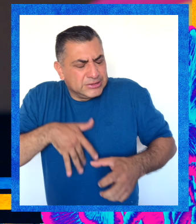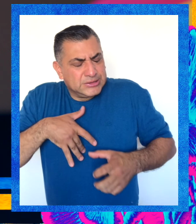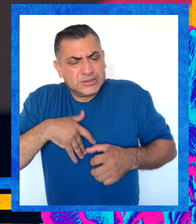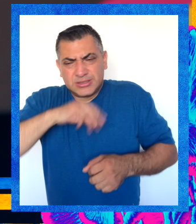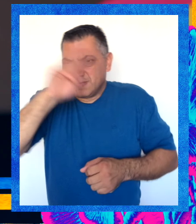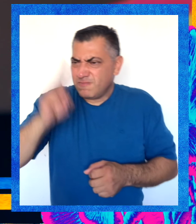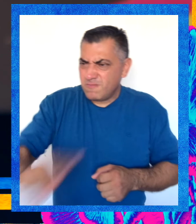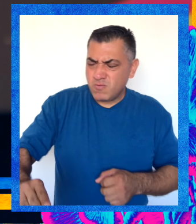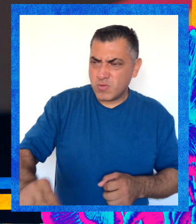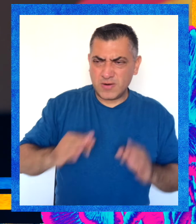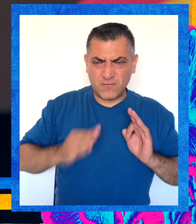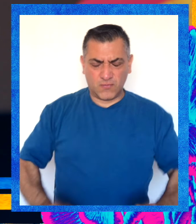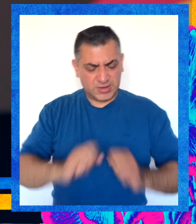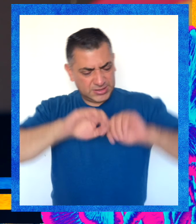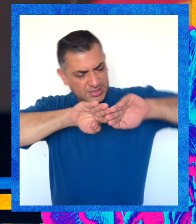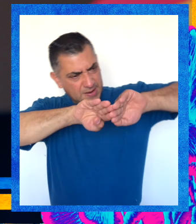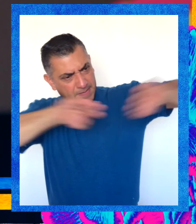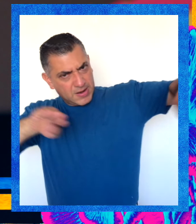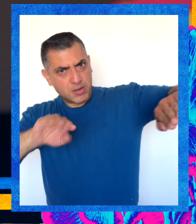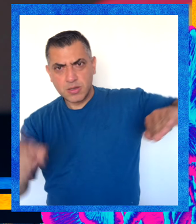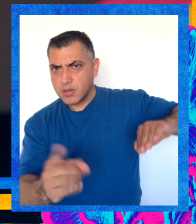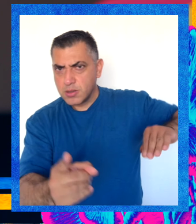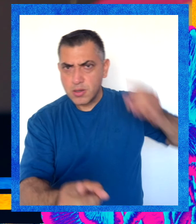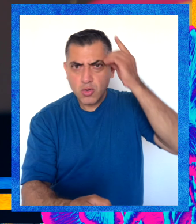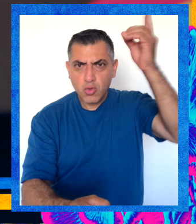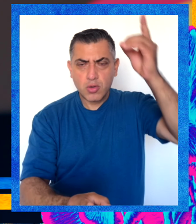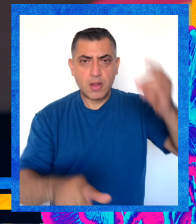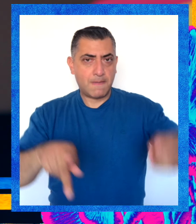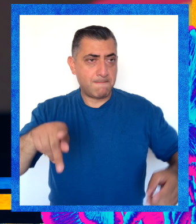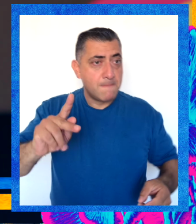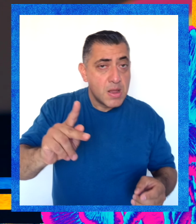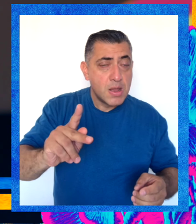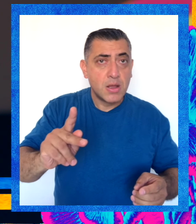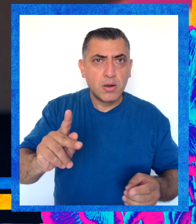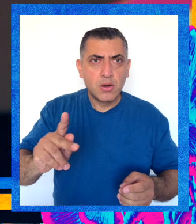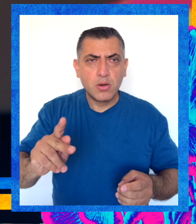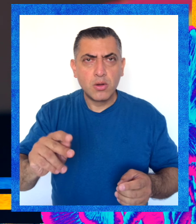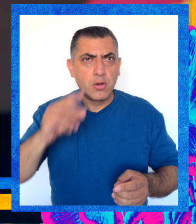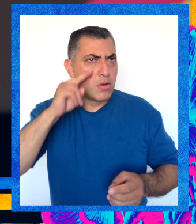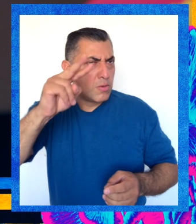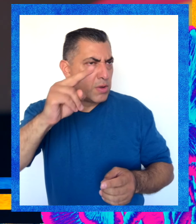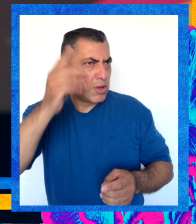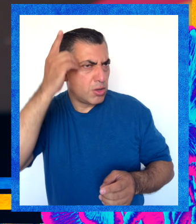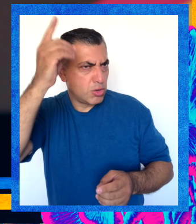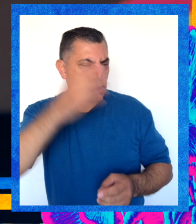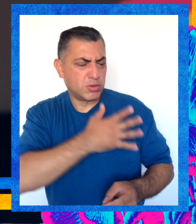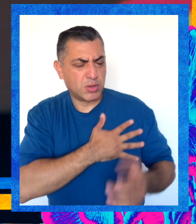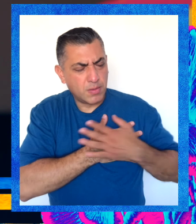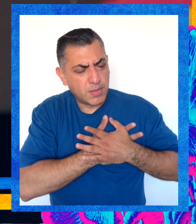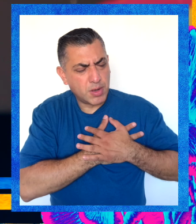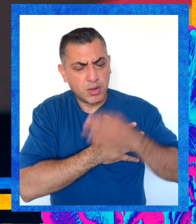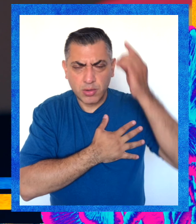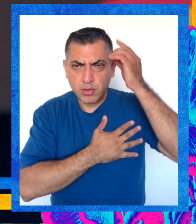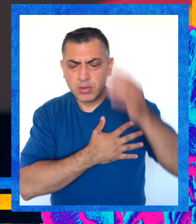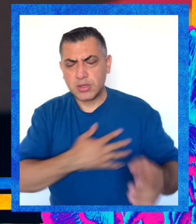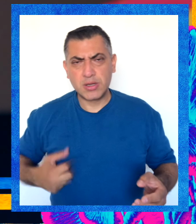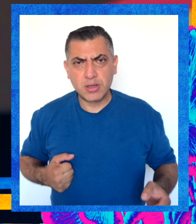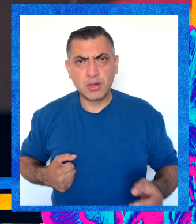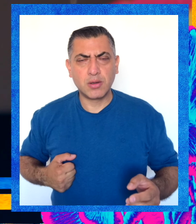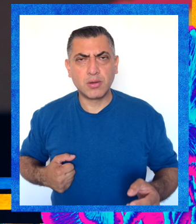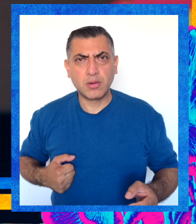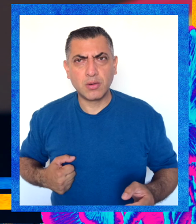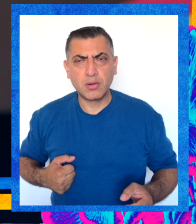terminar en muerte física y separación eterna de dios sin embargo al observar dios a sus amados hijos bien viviendo en este